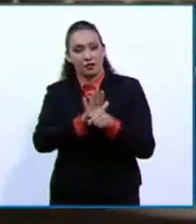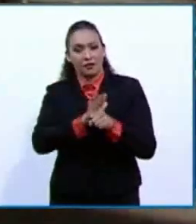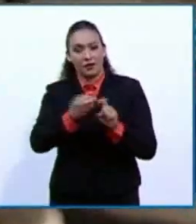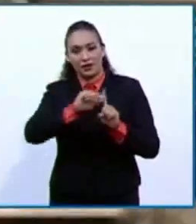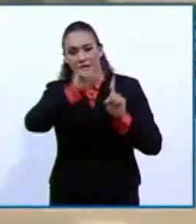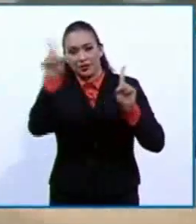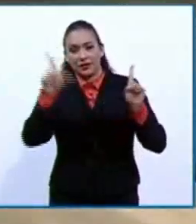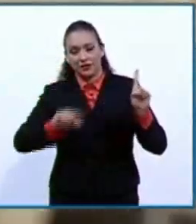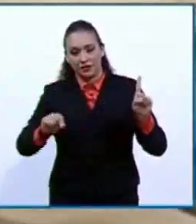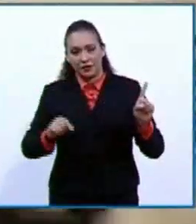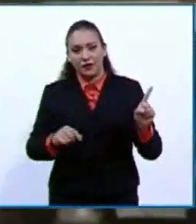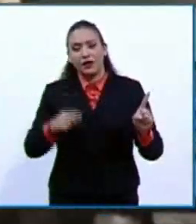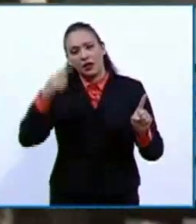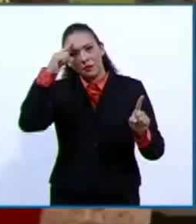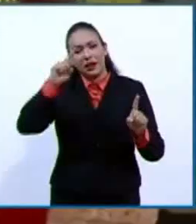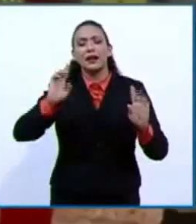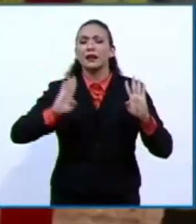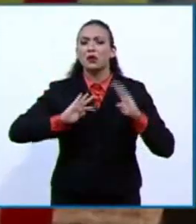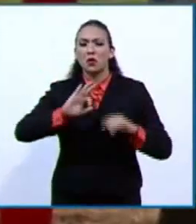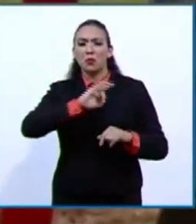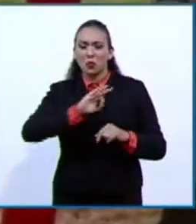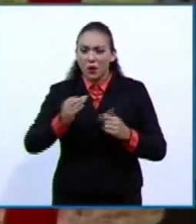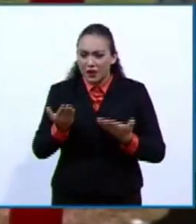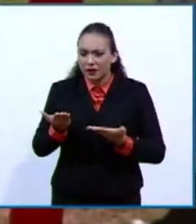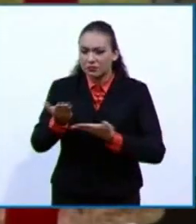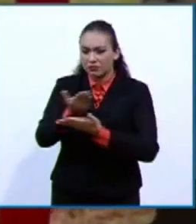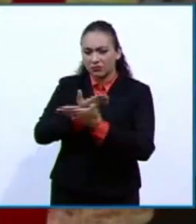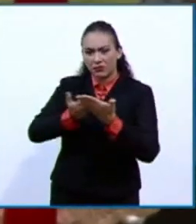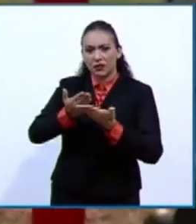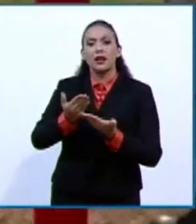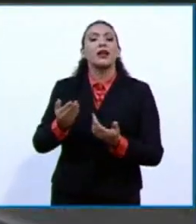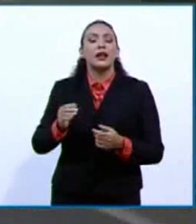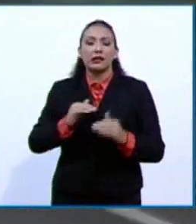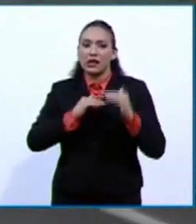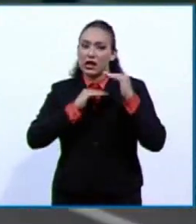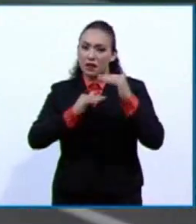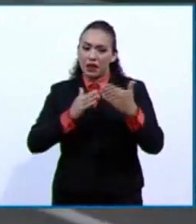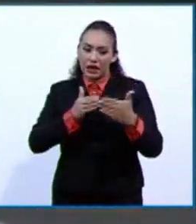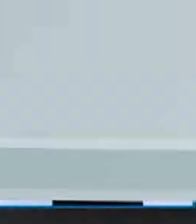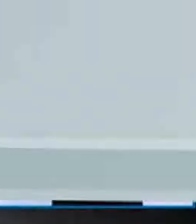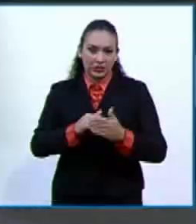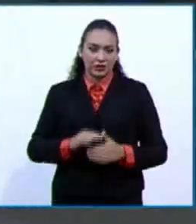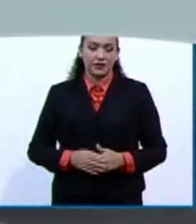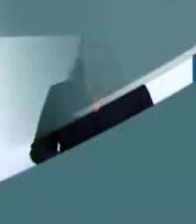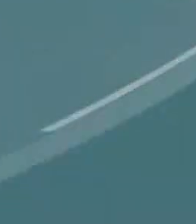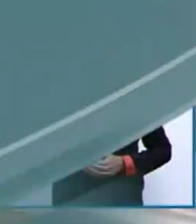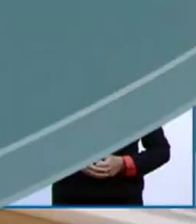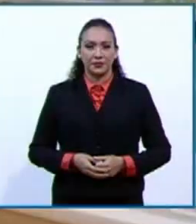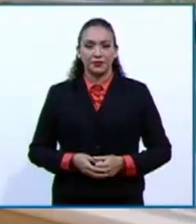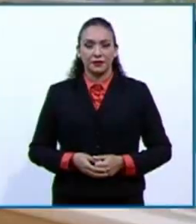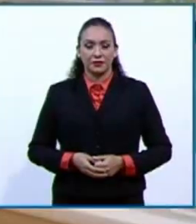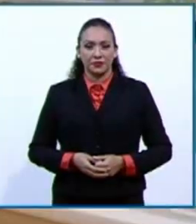Federal, para que prestaran servicios auxiliares y civiles de manera limitada.